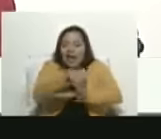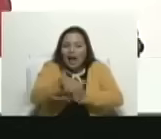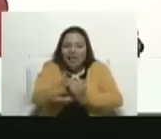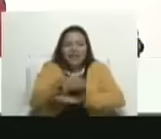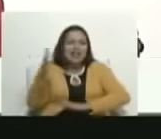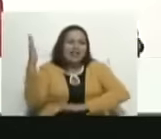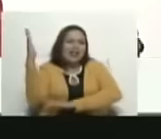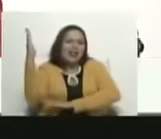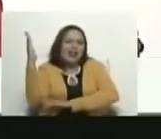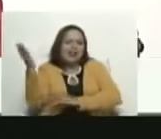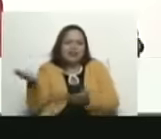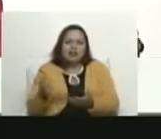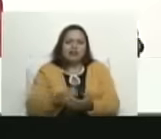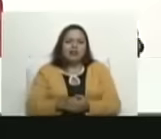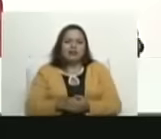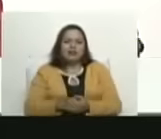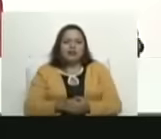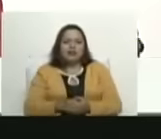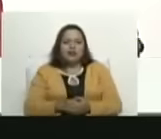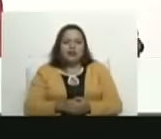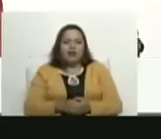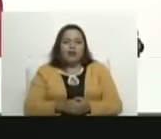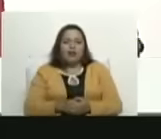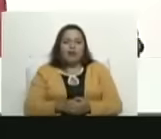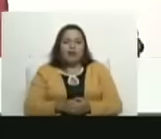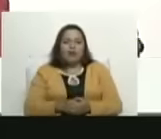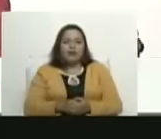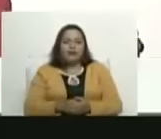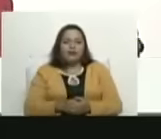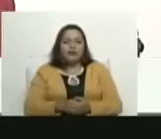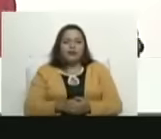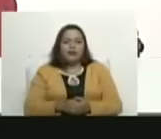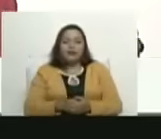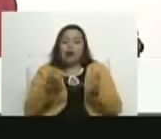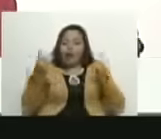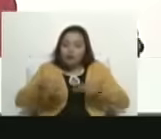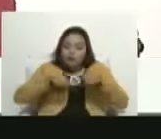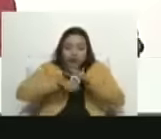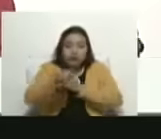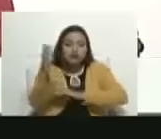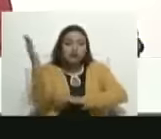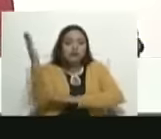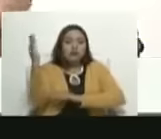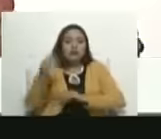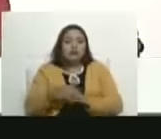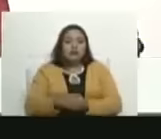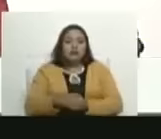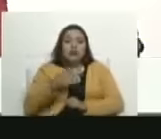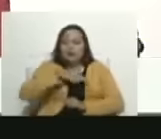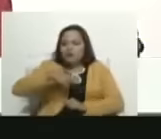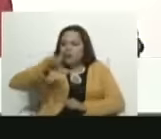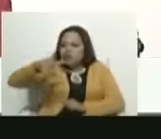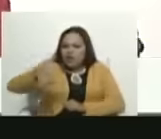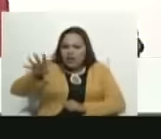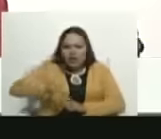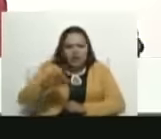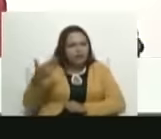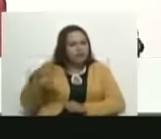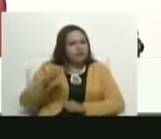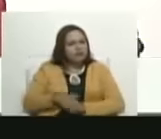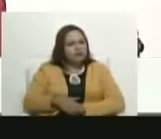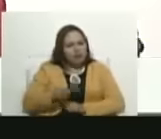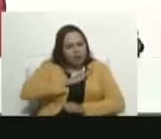iglesias. En las iglesias, Nuestra Guayana Esequiba, ¿vale?